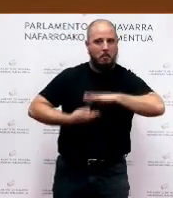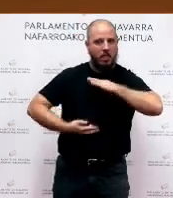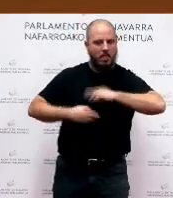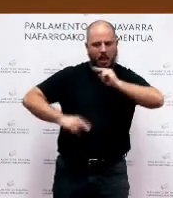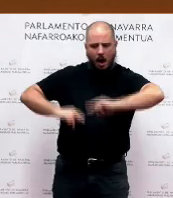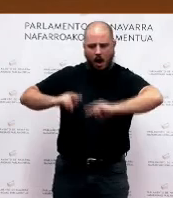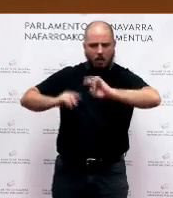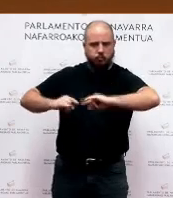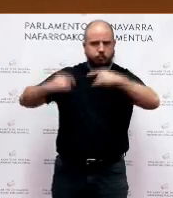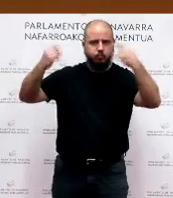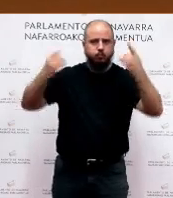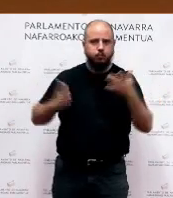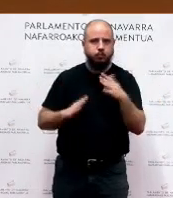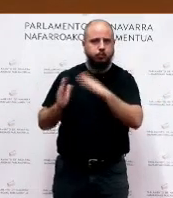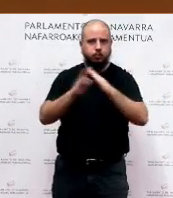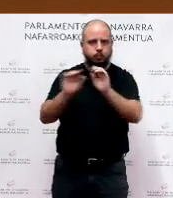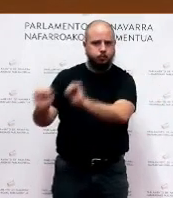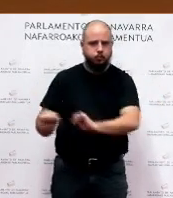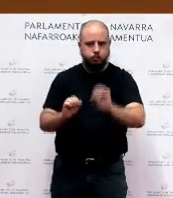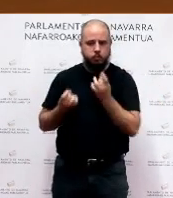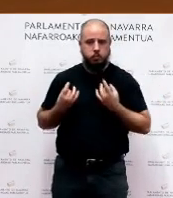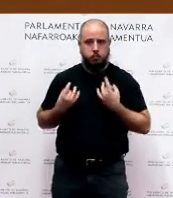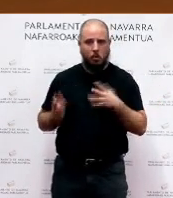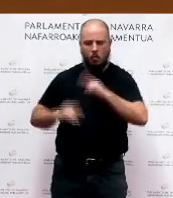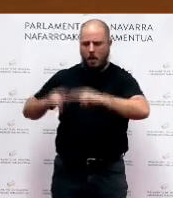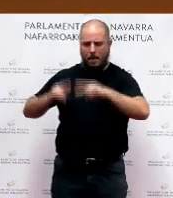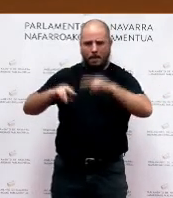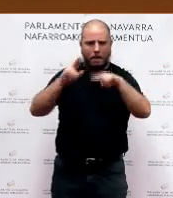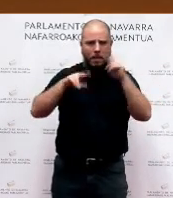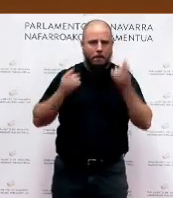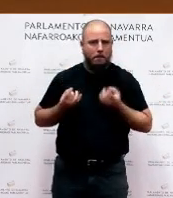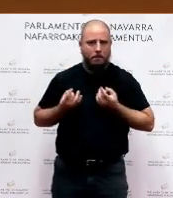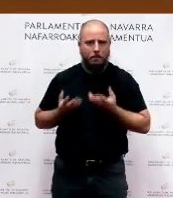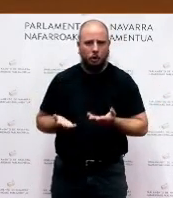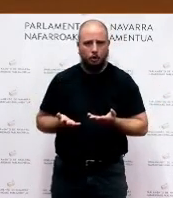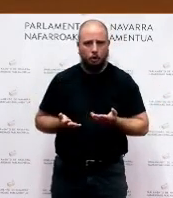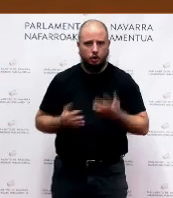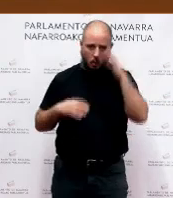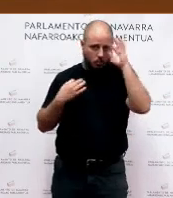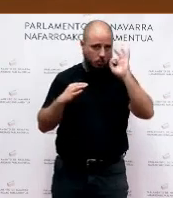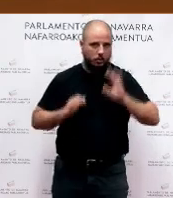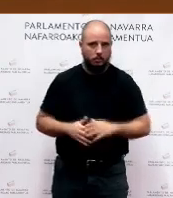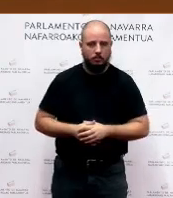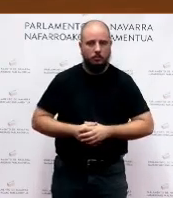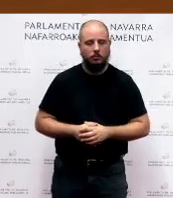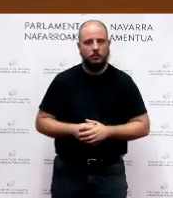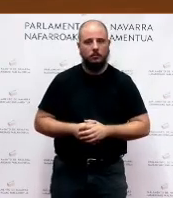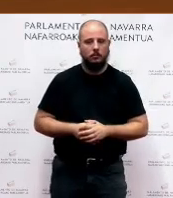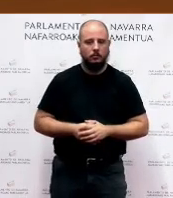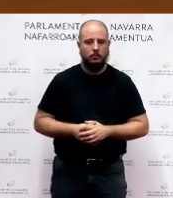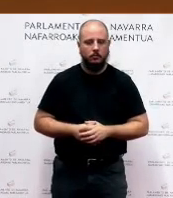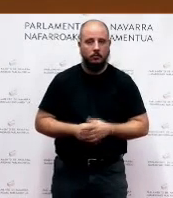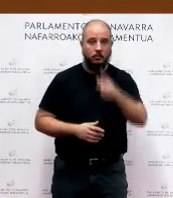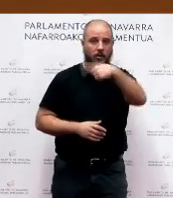de viviendas protegidas en el razonable menor tiempo posible. Y aquí es donde su fracaso